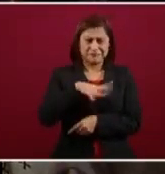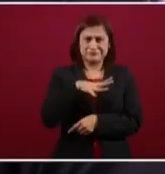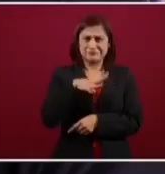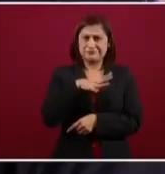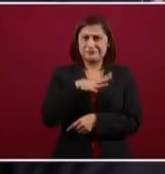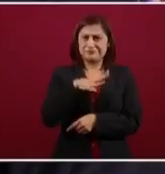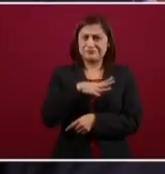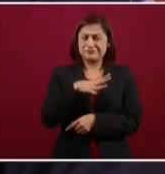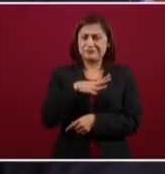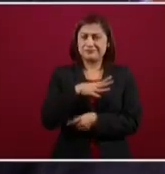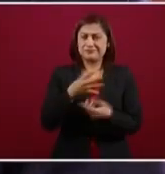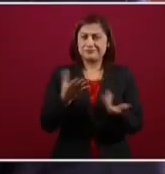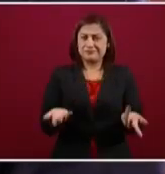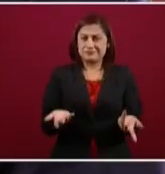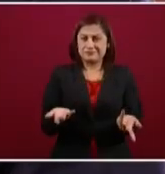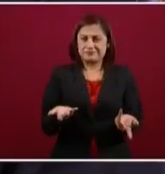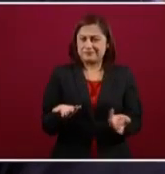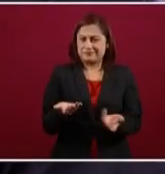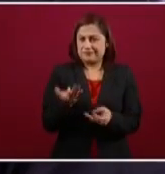hay problema,